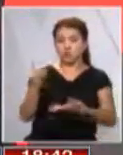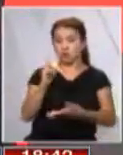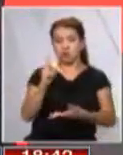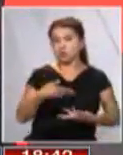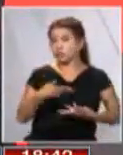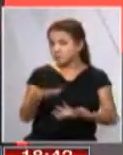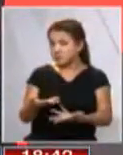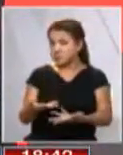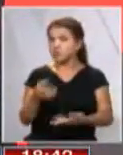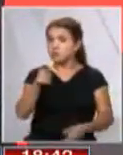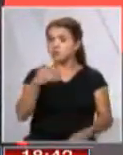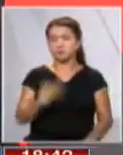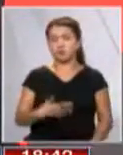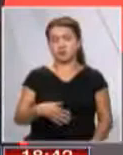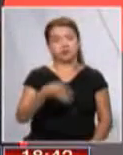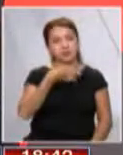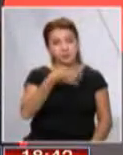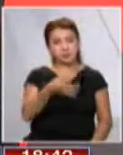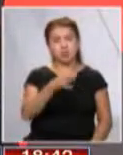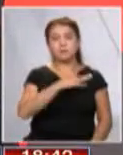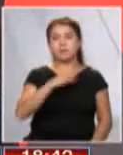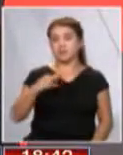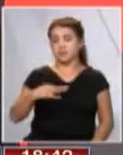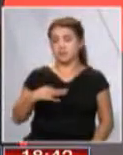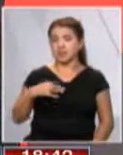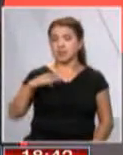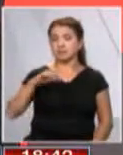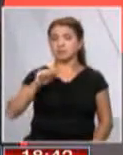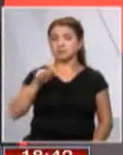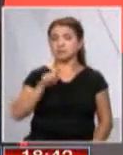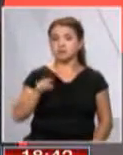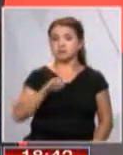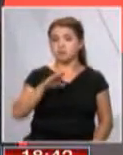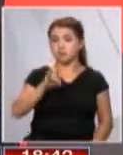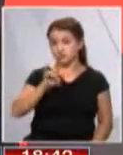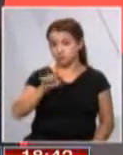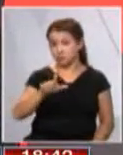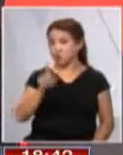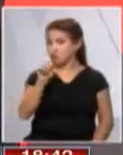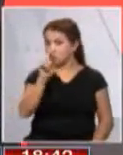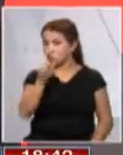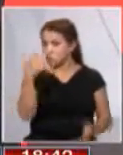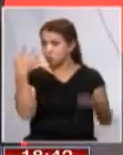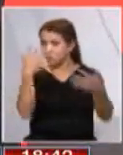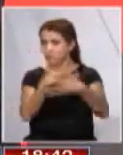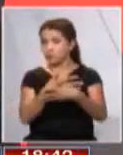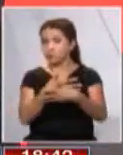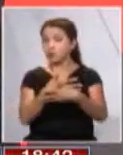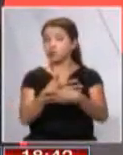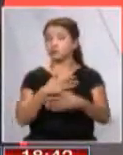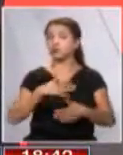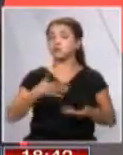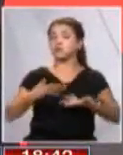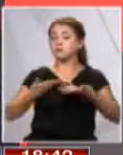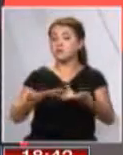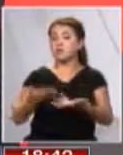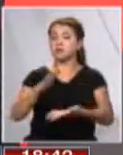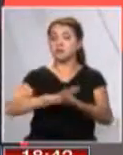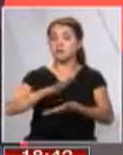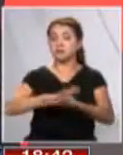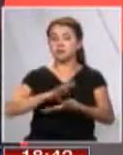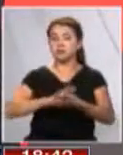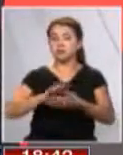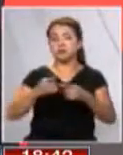invitada y eso creo que es importante decirlo la ministra pascual creo que no tiene que confundir lo que uno fue invitado es un evento social